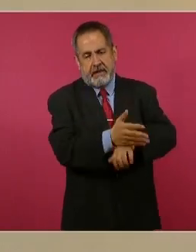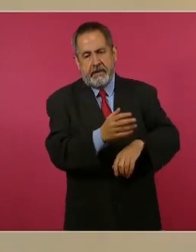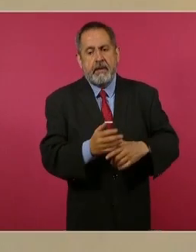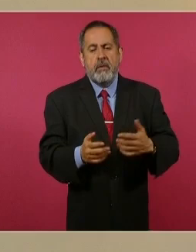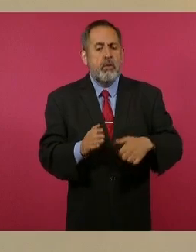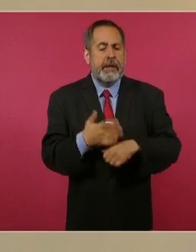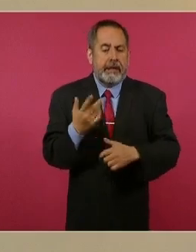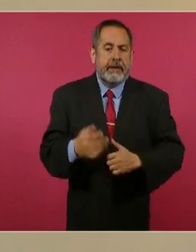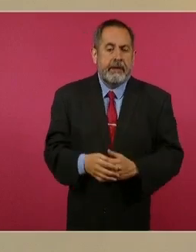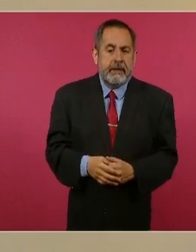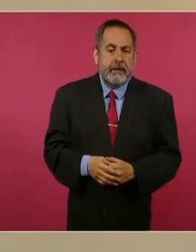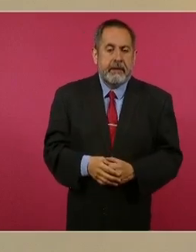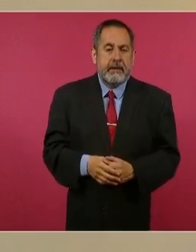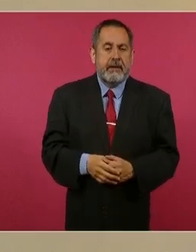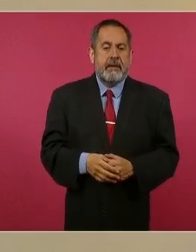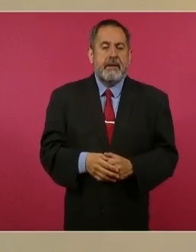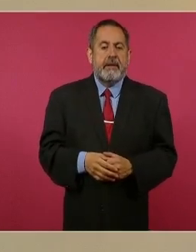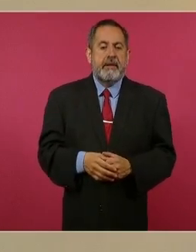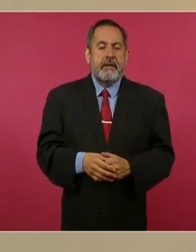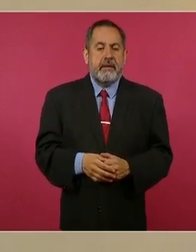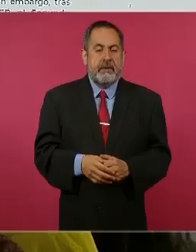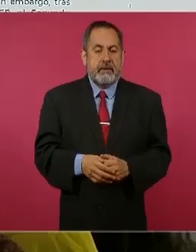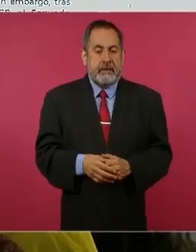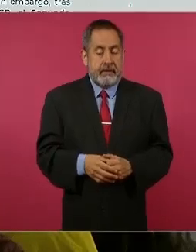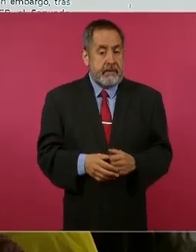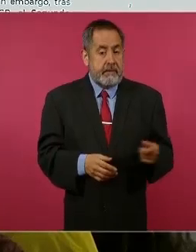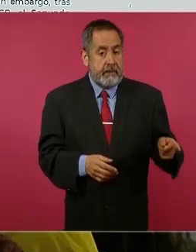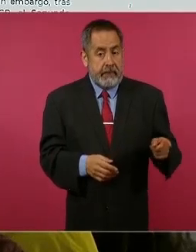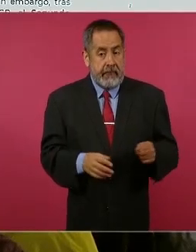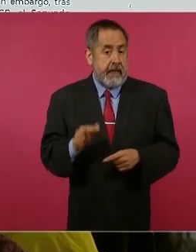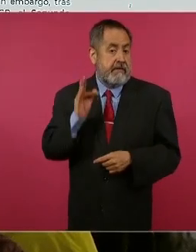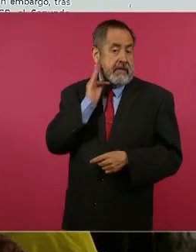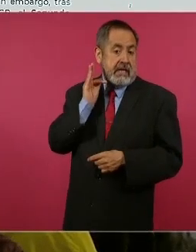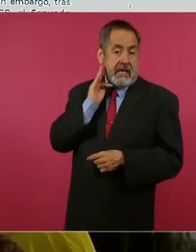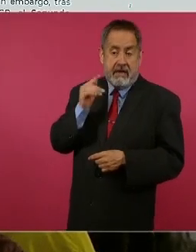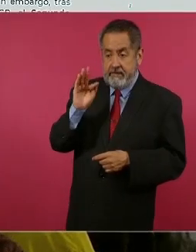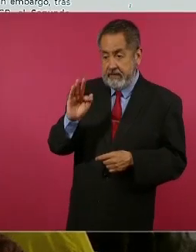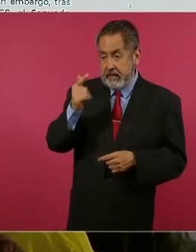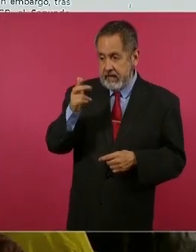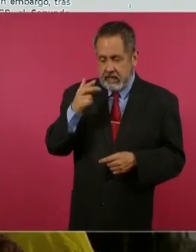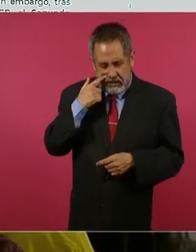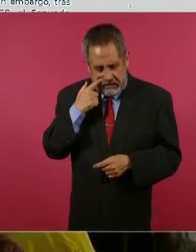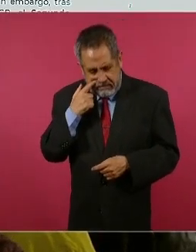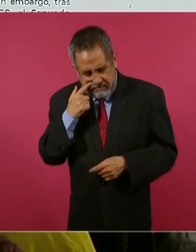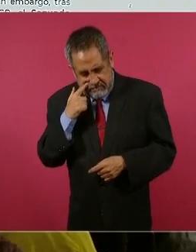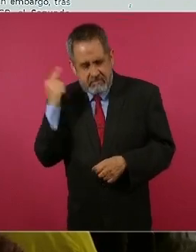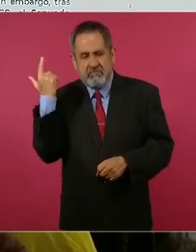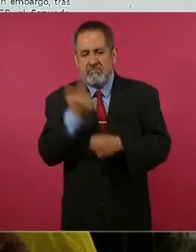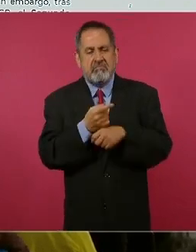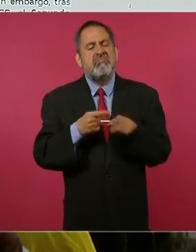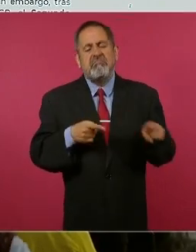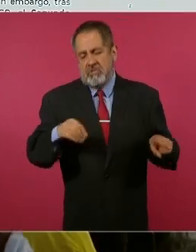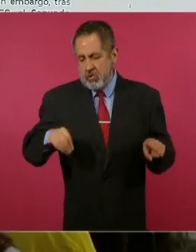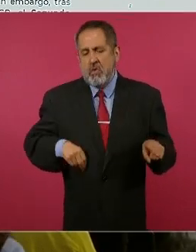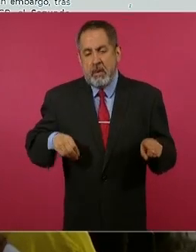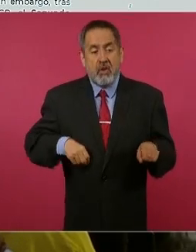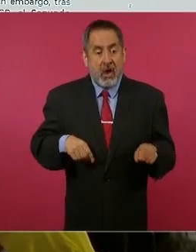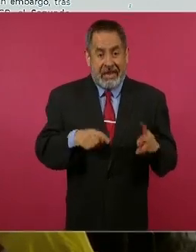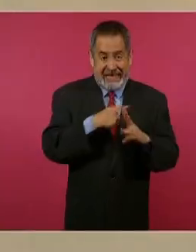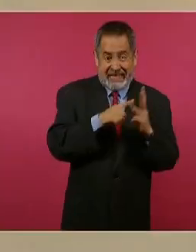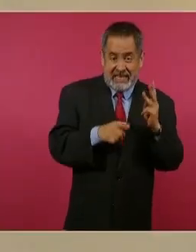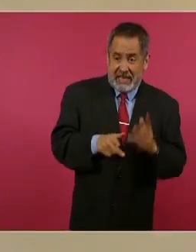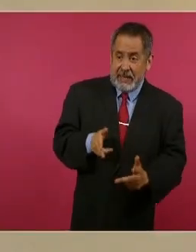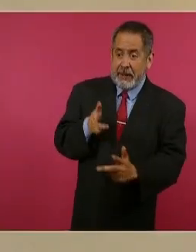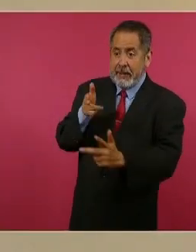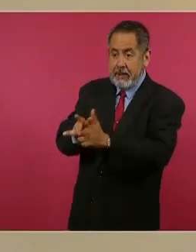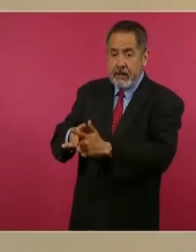de años por… luego que la Fiscalía General de la República acreditó su responsabilidad en el asesinato del